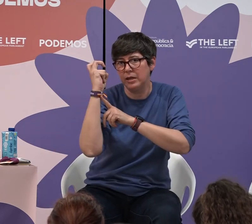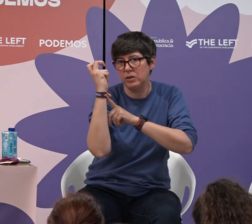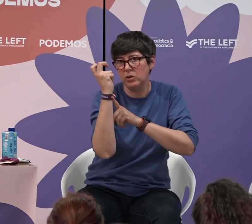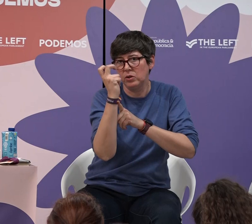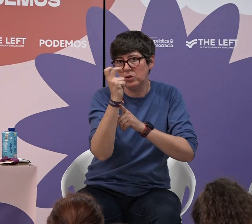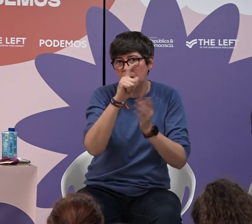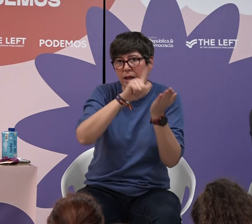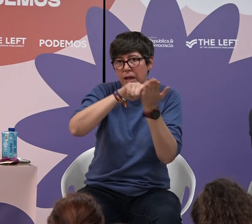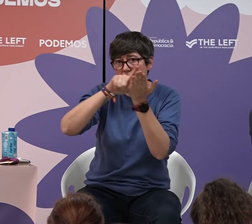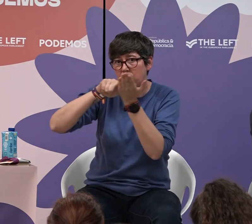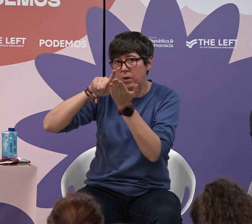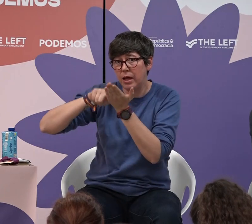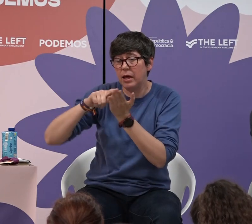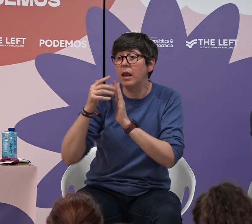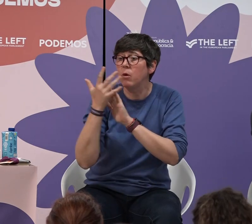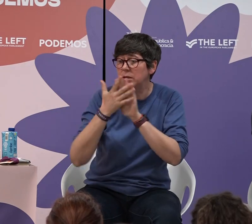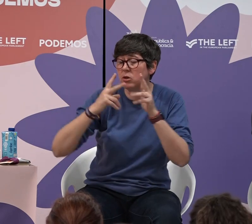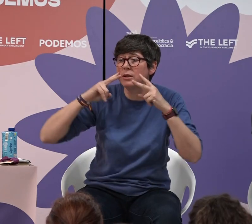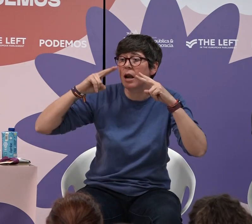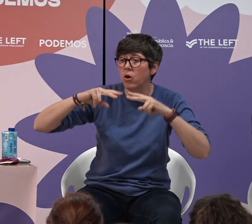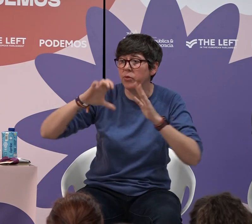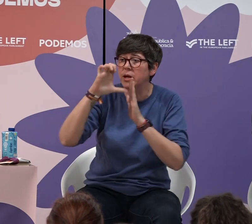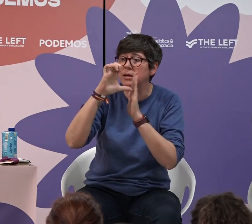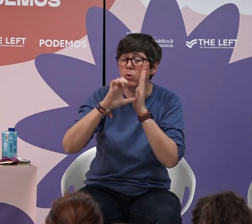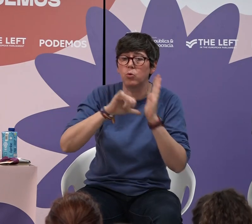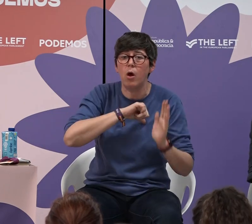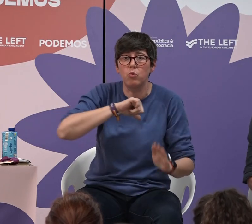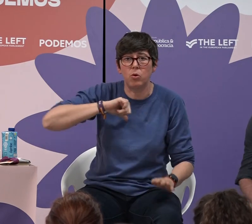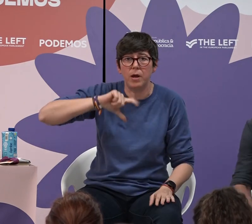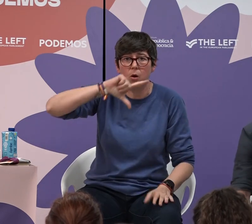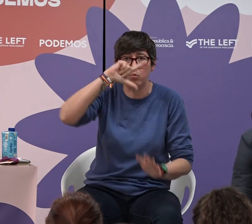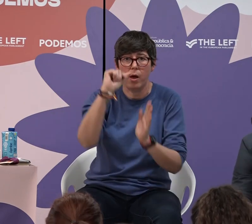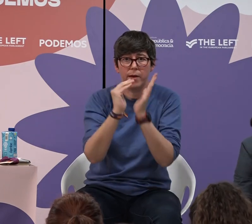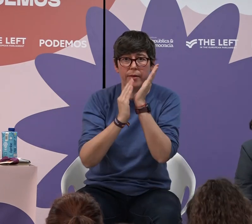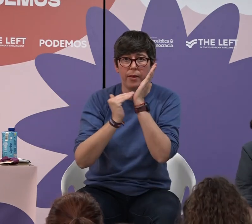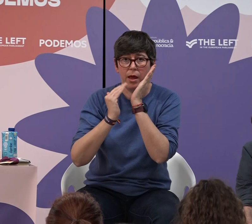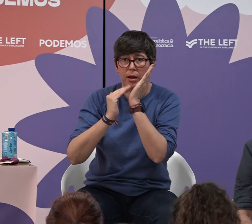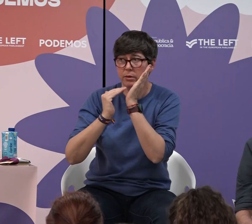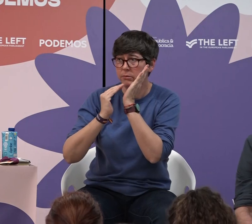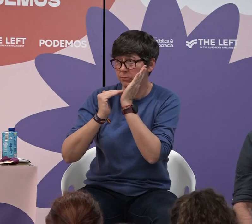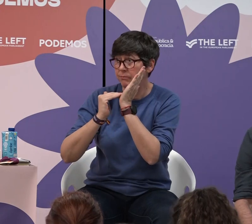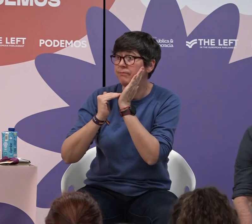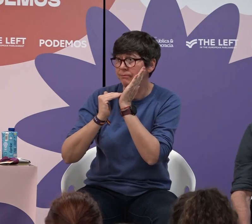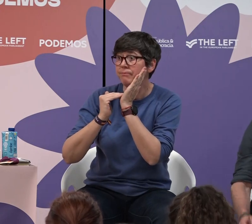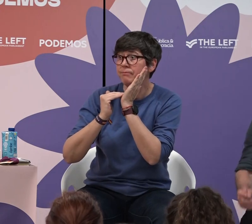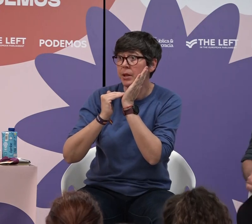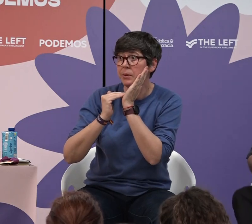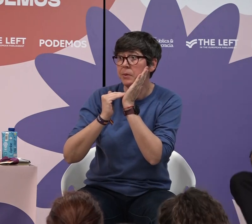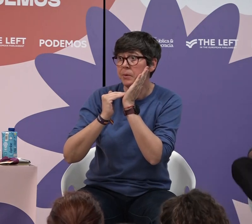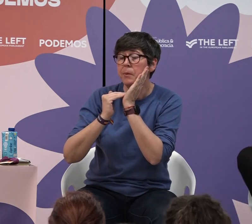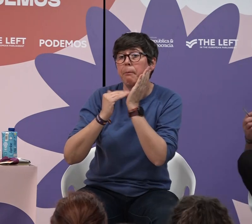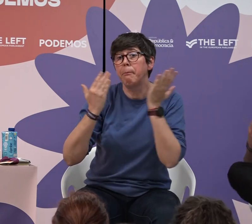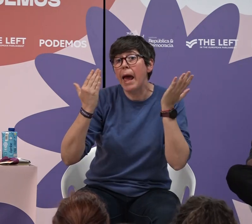de Federal es distinto Y tenemos varias lenguas la lengua de signos está reconocida en estatuto